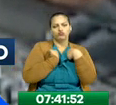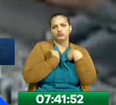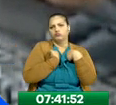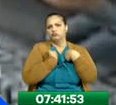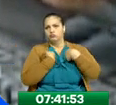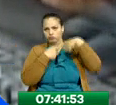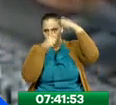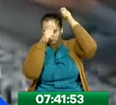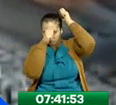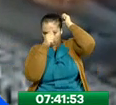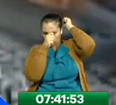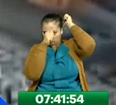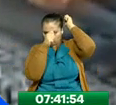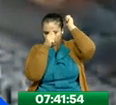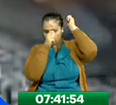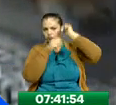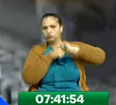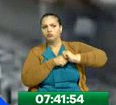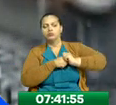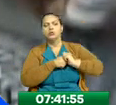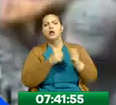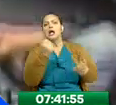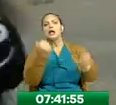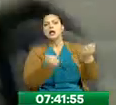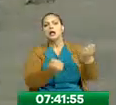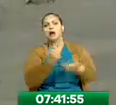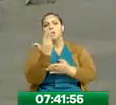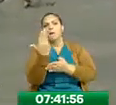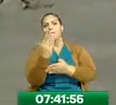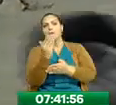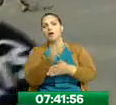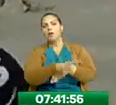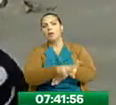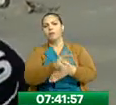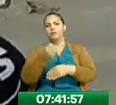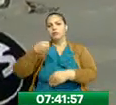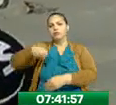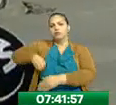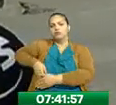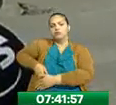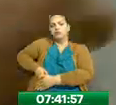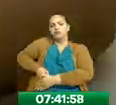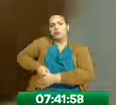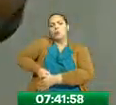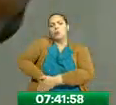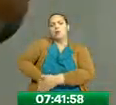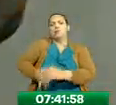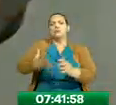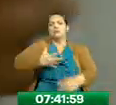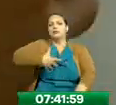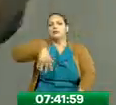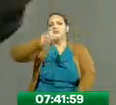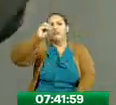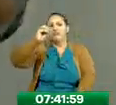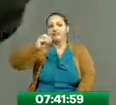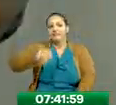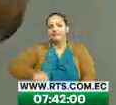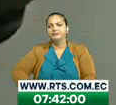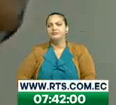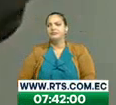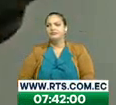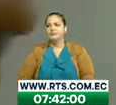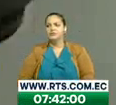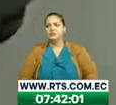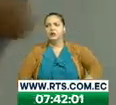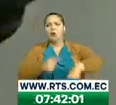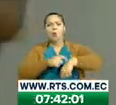espejo se lo guarda en el pantalón y se va. ¿Se llevan los accesorios? Sí, es casi todos los días. ¿Cualquier hora? Cualquier hora,